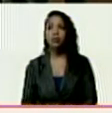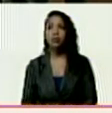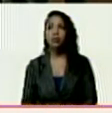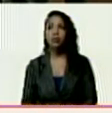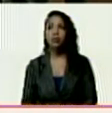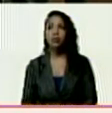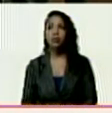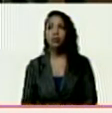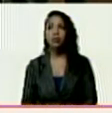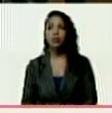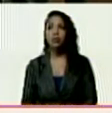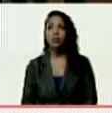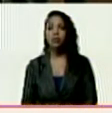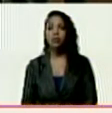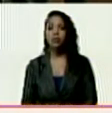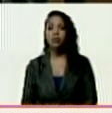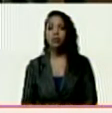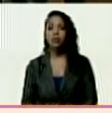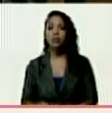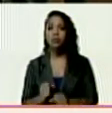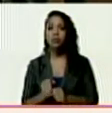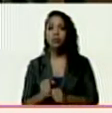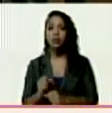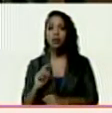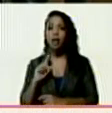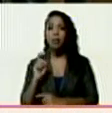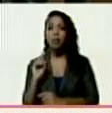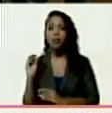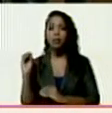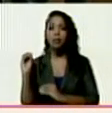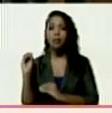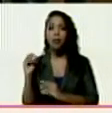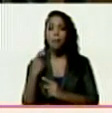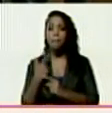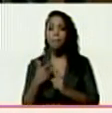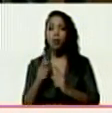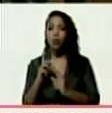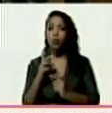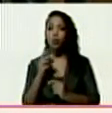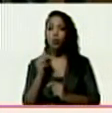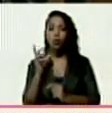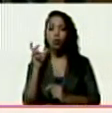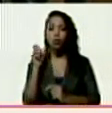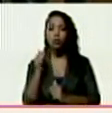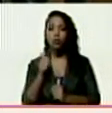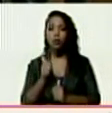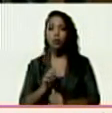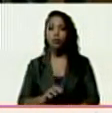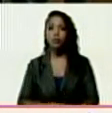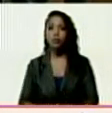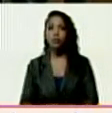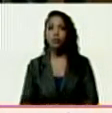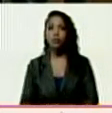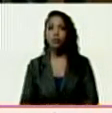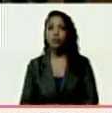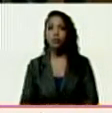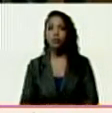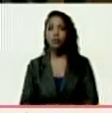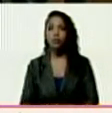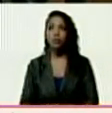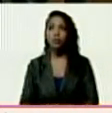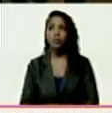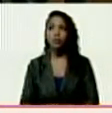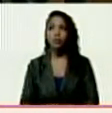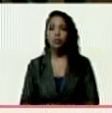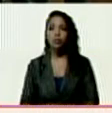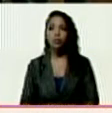dando la espalda, cuando más de 47 países siguen reconociendo a Juan Guaidó, cuando el día de ayer los cuerpos de seguridad del